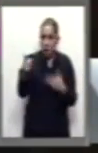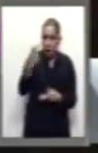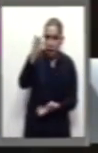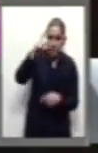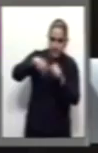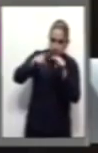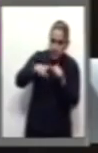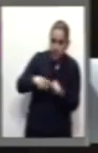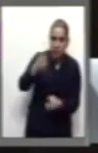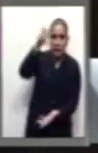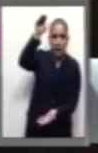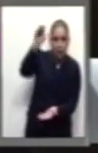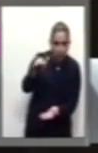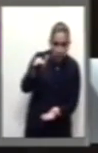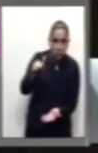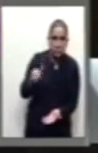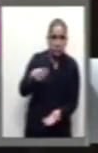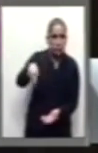tan drástica